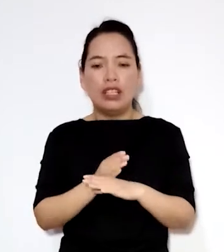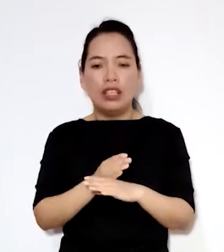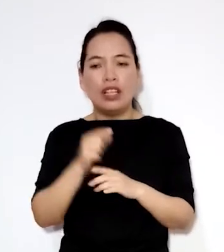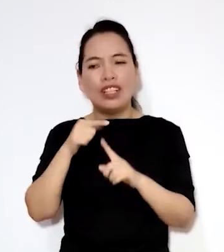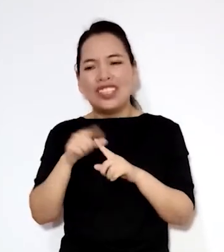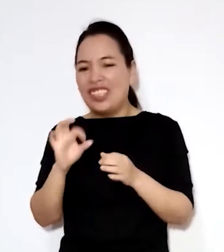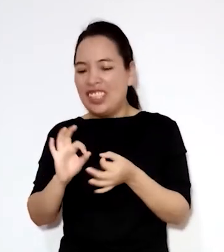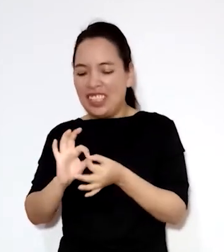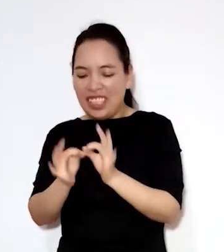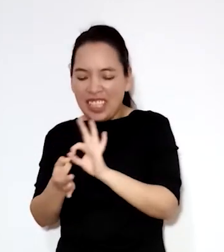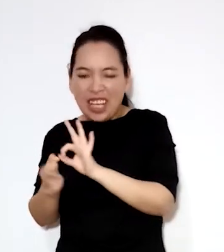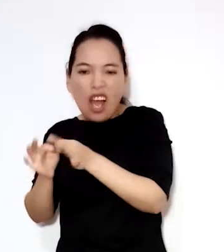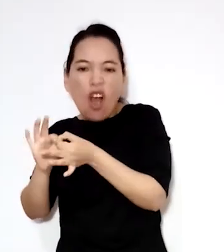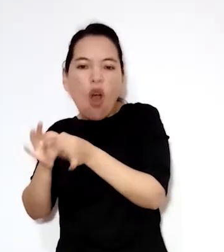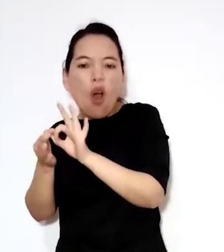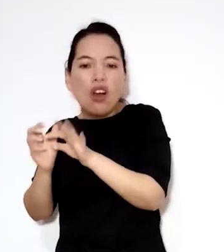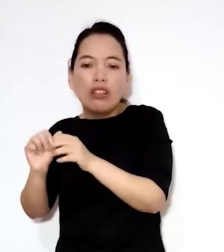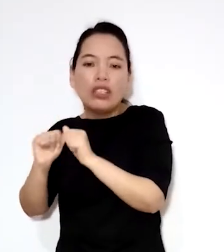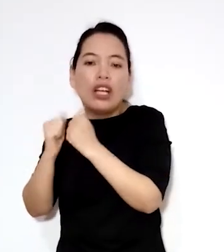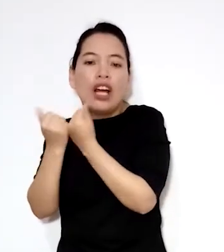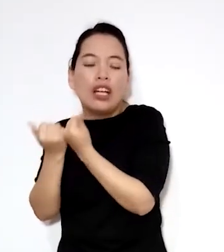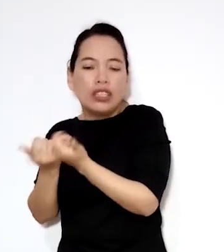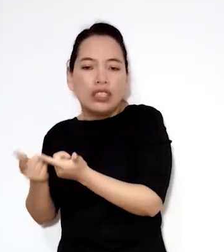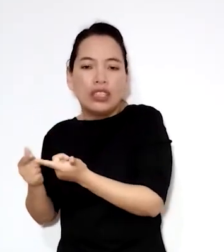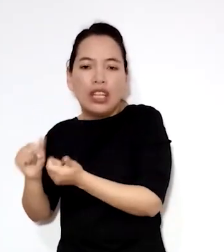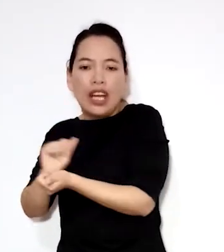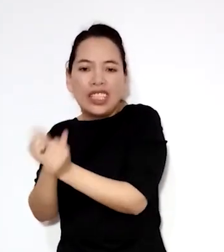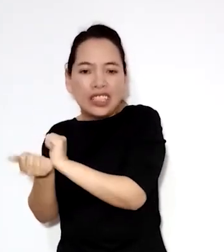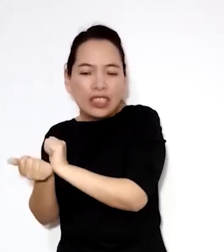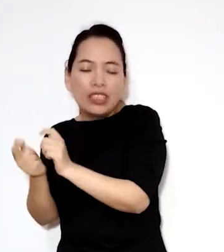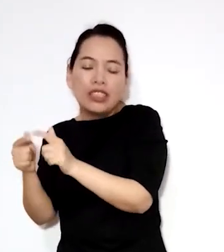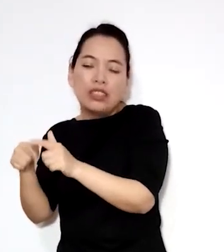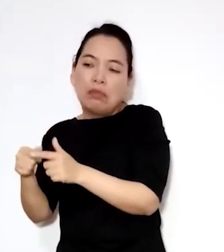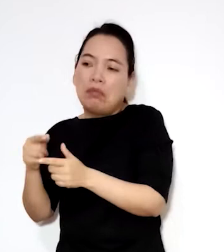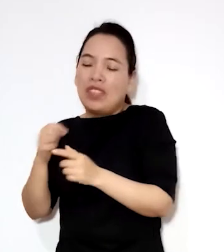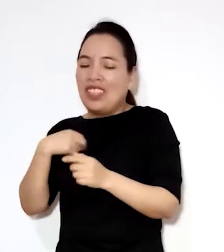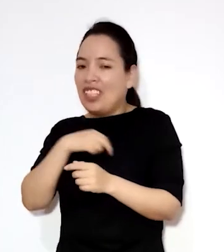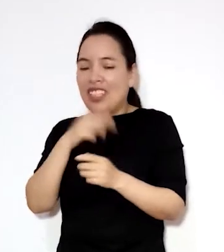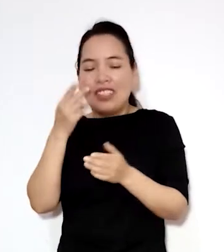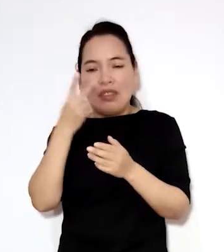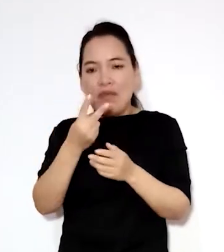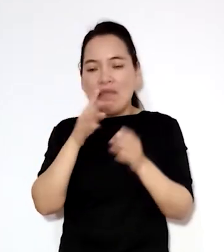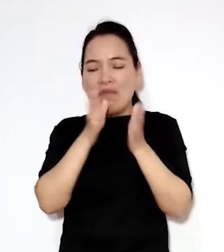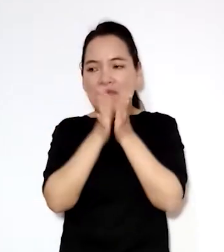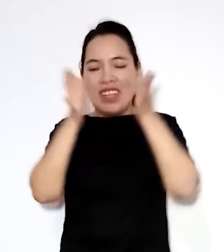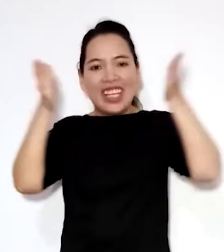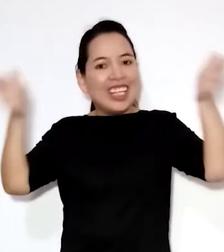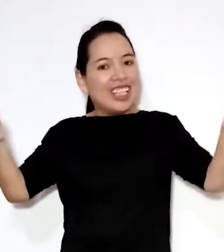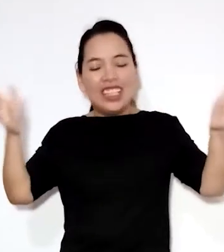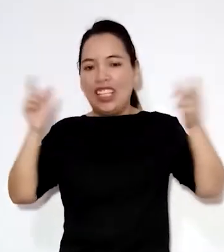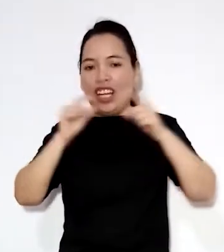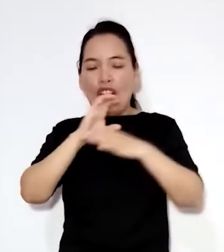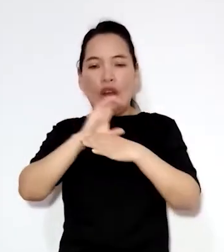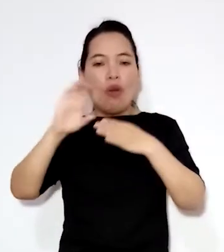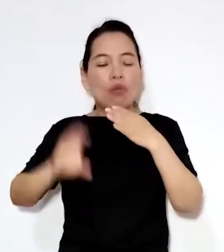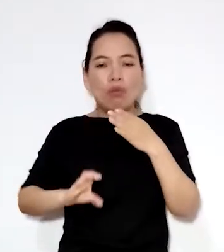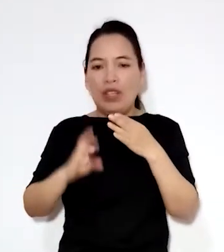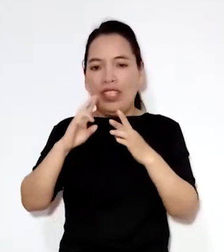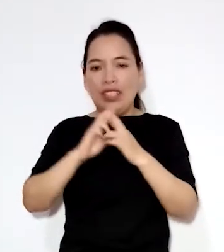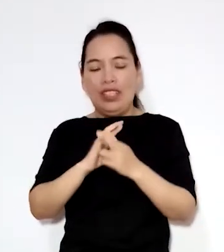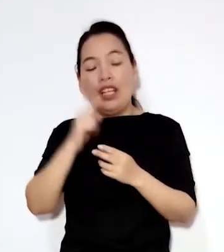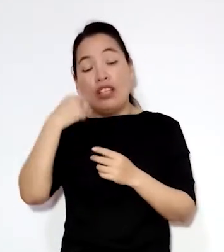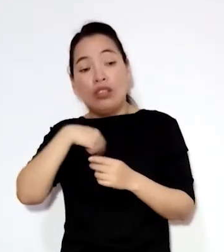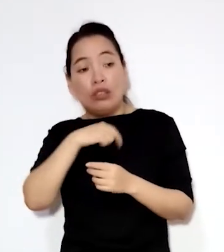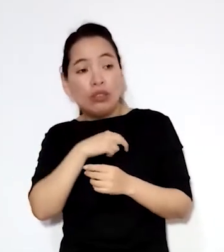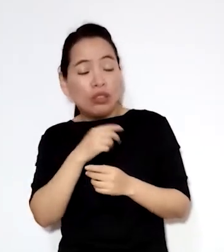acompañan lo van a decir muchísimo mejor, estamos hablando no solo de un cambio en una escuela, no estamos hablando de un cambio en un edificio para hacerlo accesible, no estamos hablando